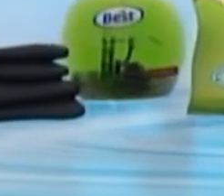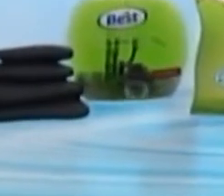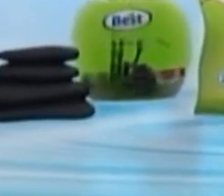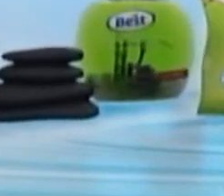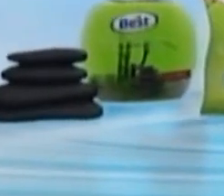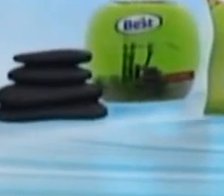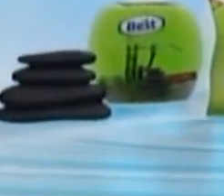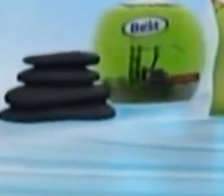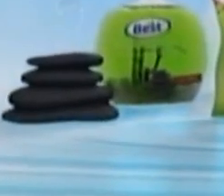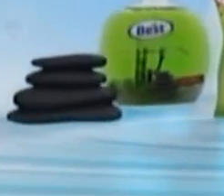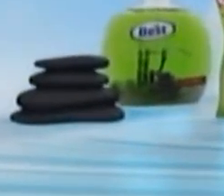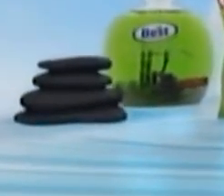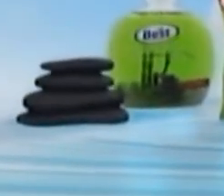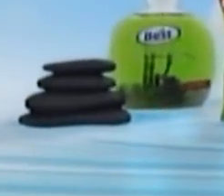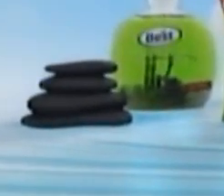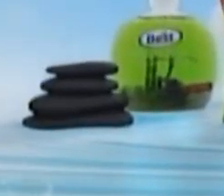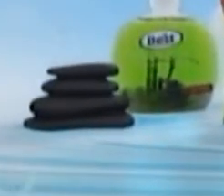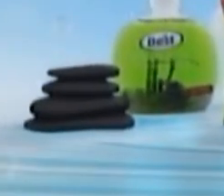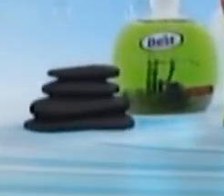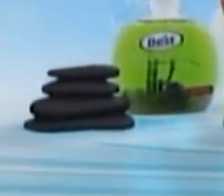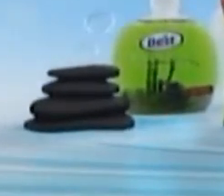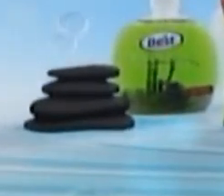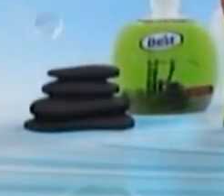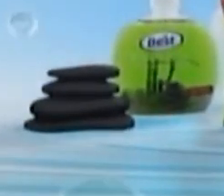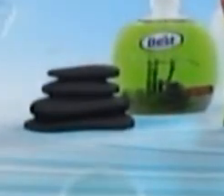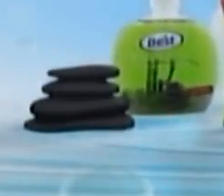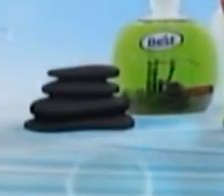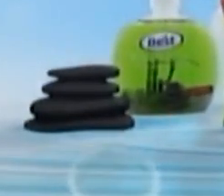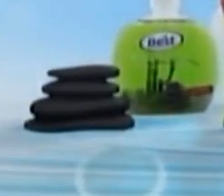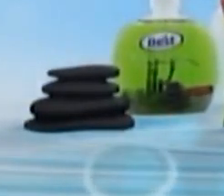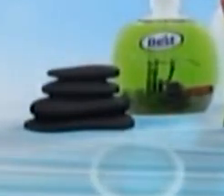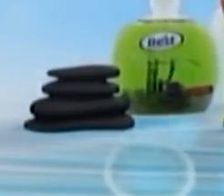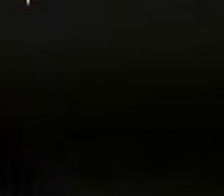perdura. Encuéntralo en sus presentaciones de barra y líquido.